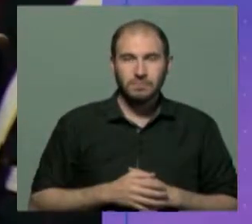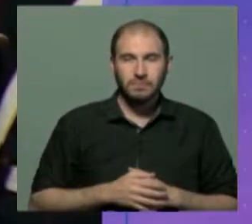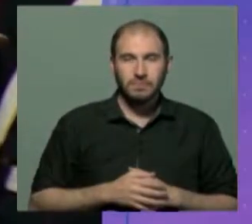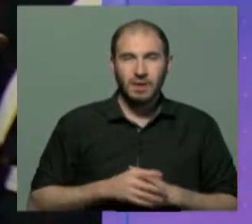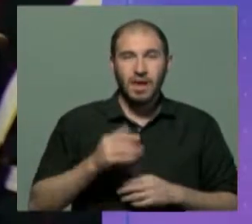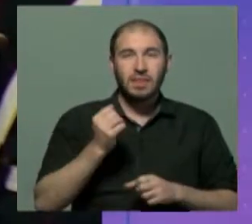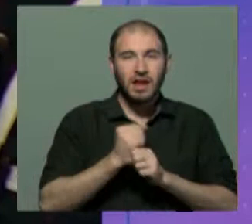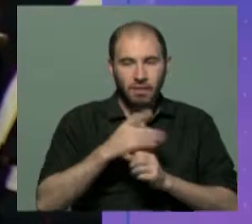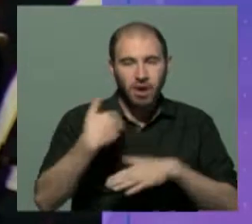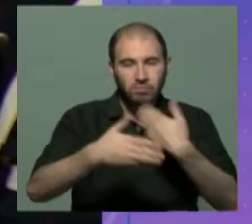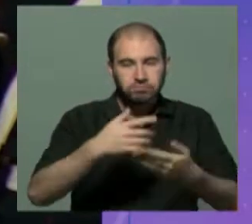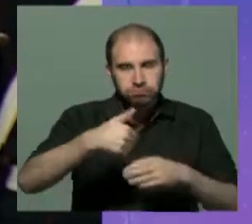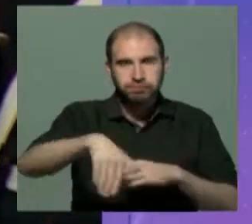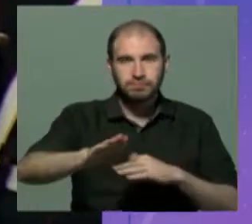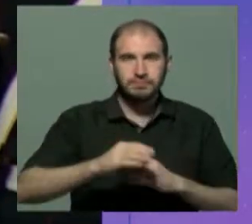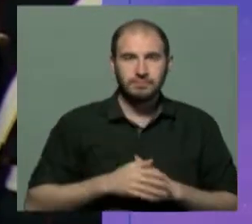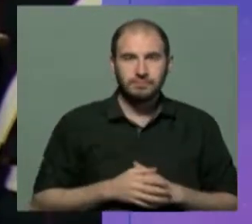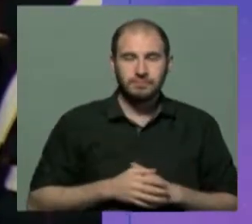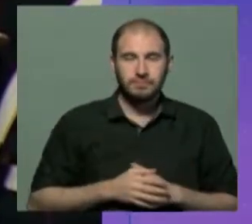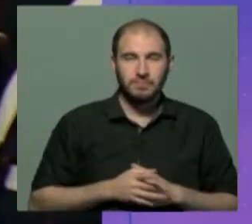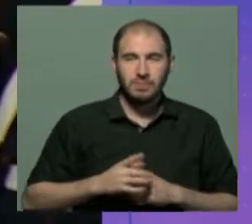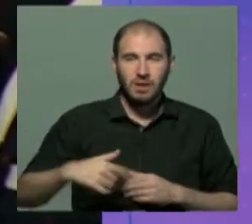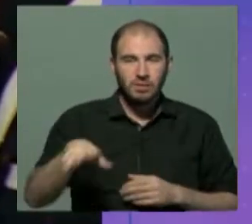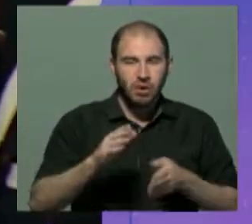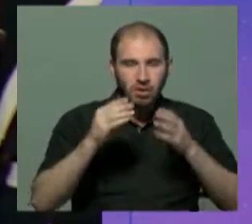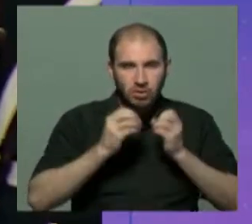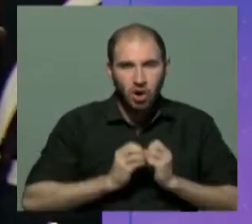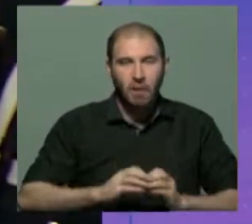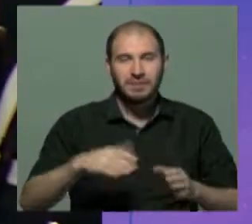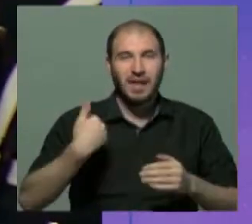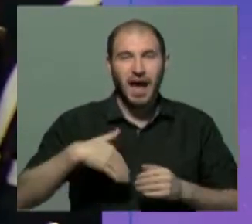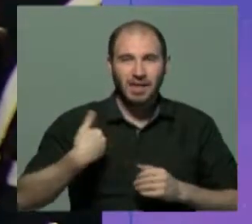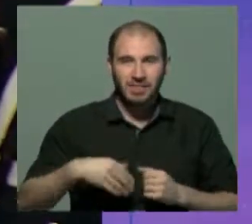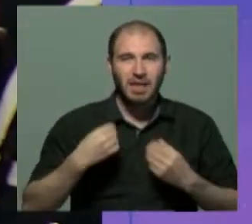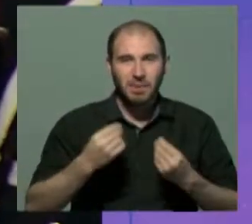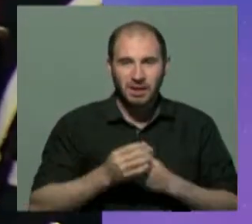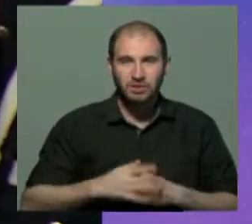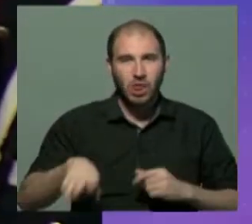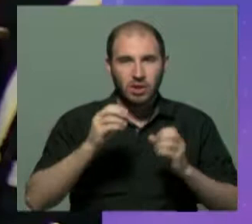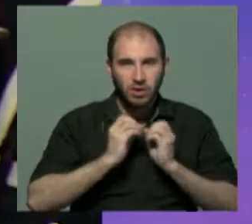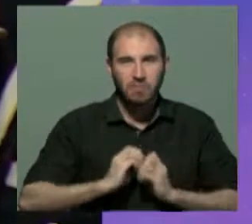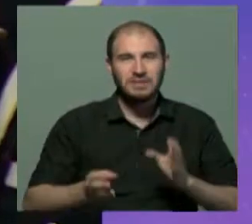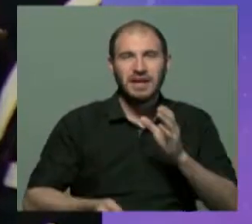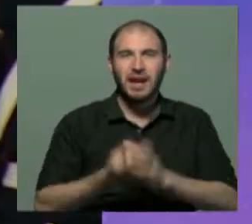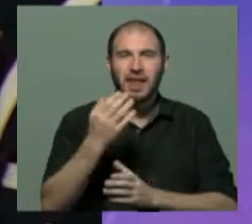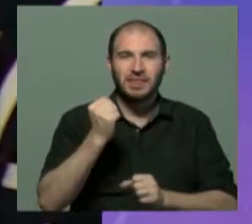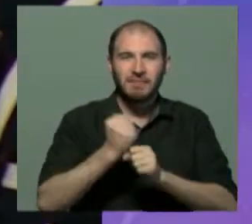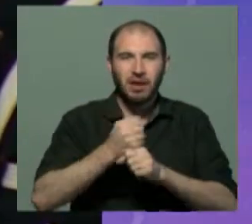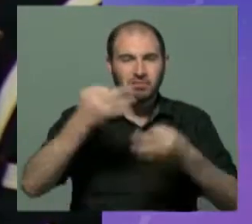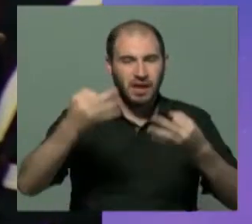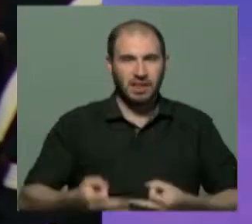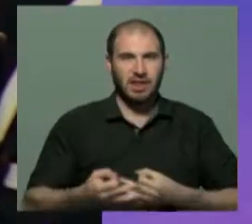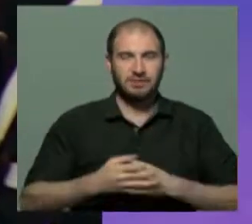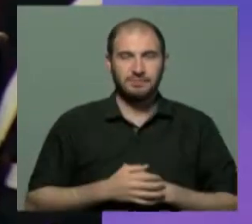la tarea que tenemos por delante es justamente poner en marcha la Argentina para empezar a crear trabajo de